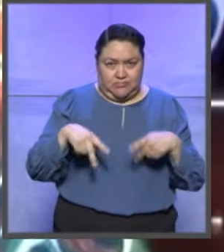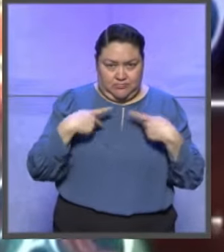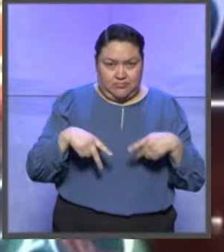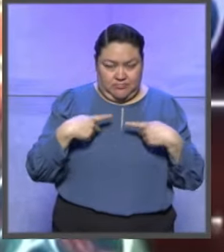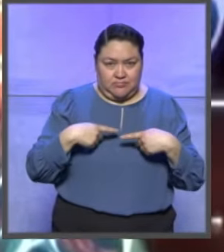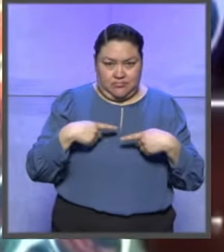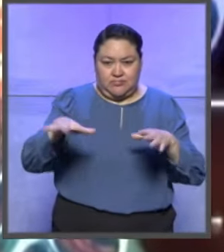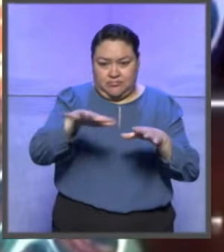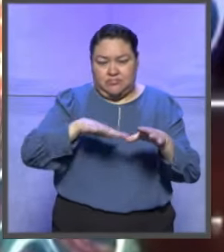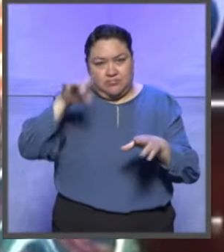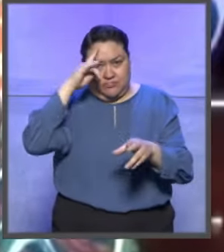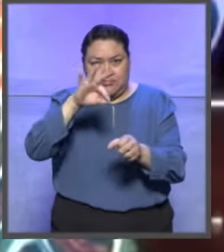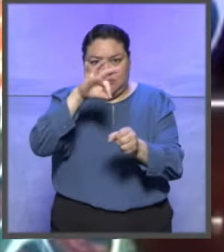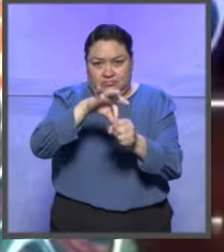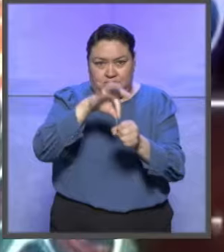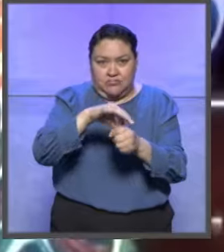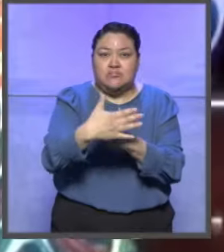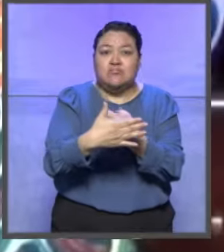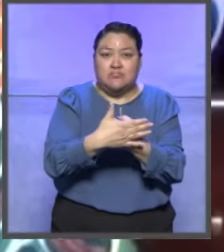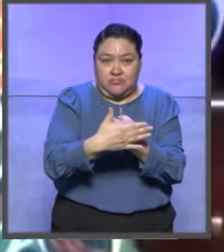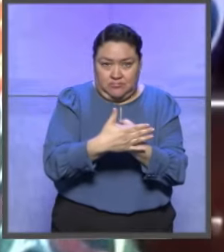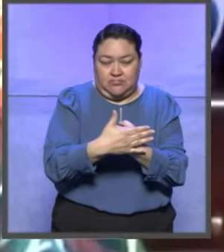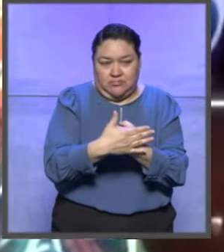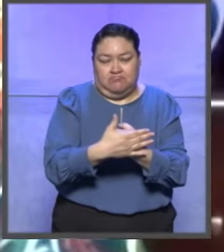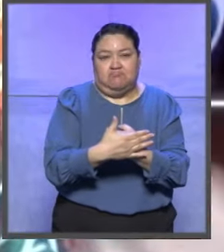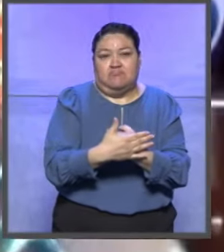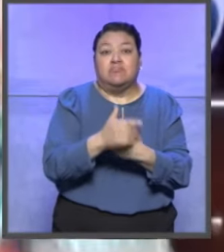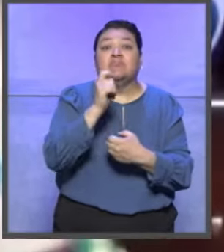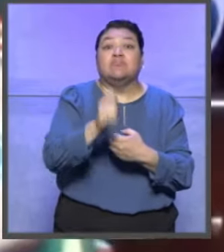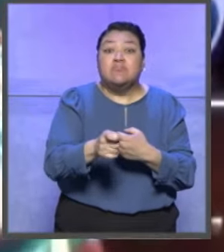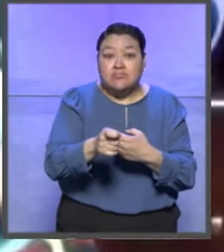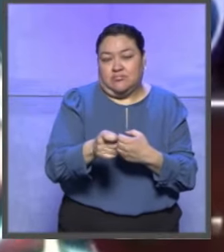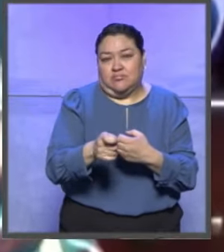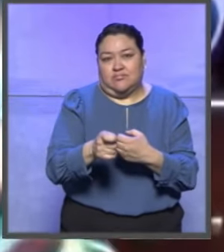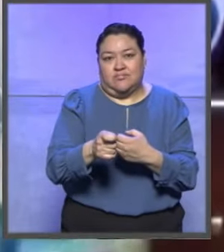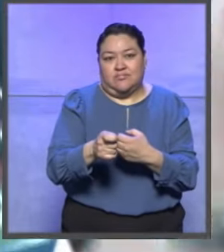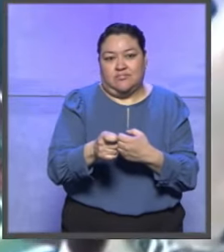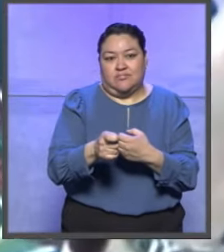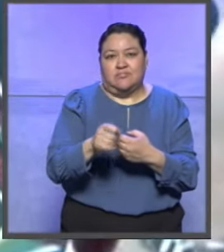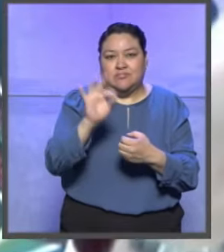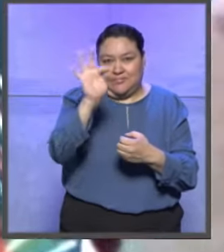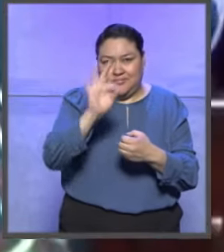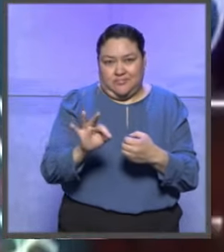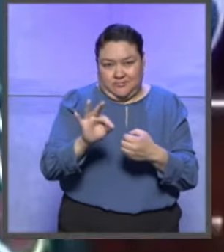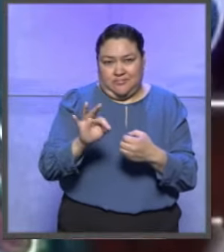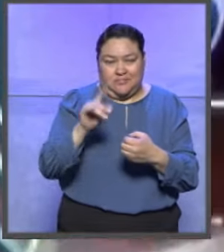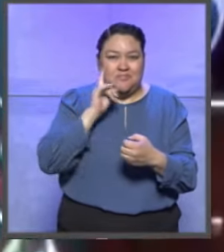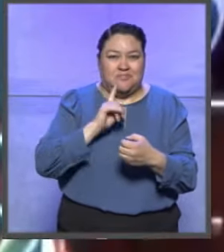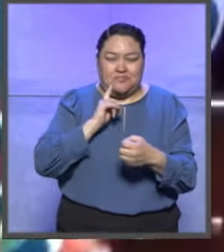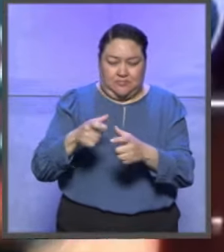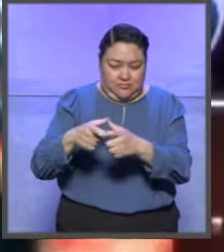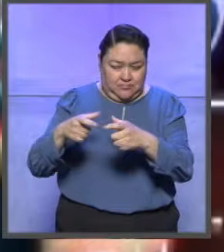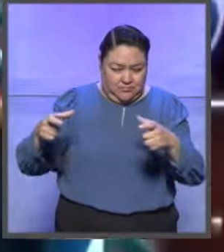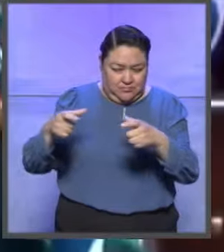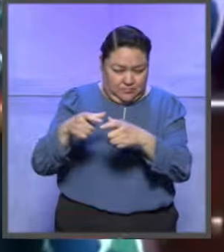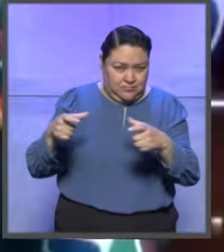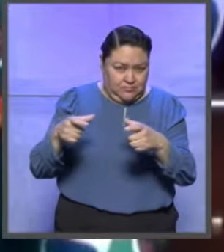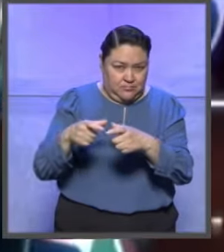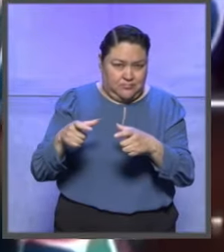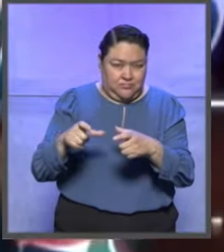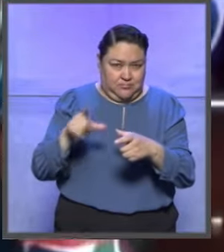1,752,000 ciudadanas y ciudadanos que emitirán su voto, lo cual en porcentaje de mujeres, ahorita